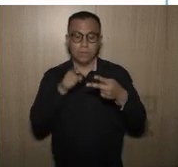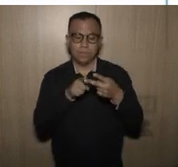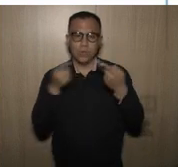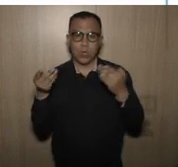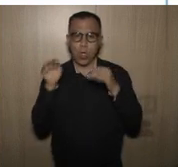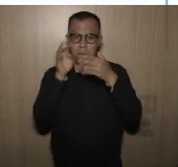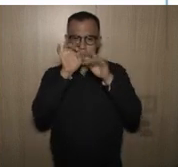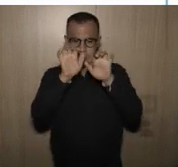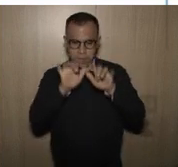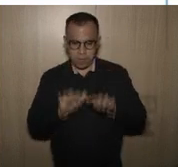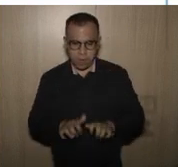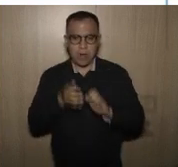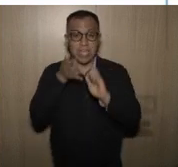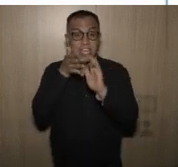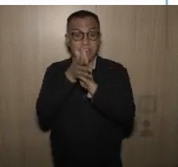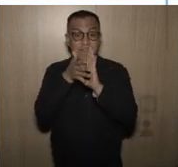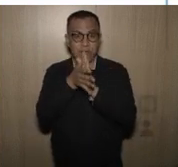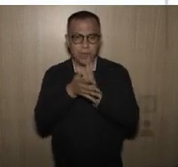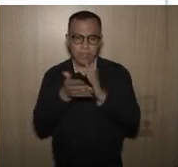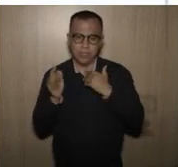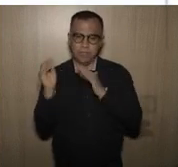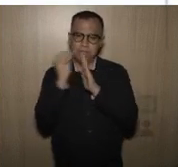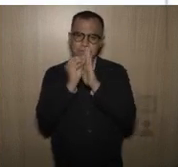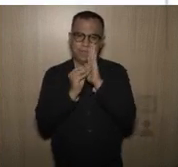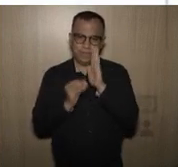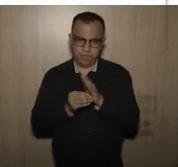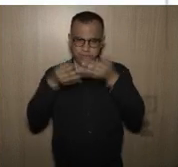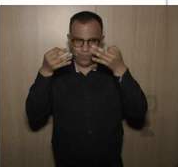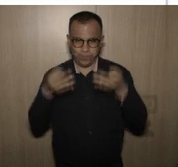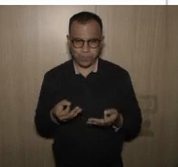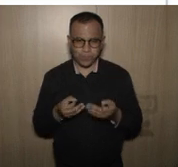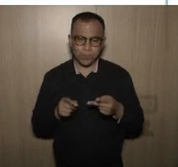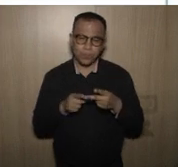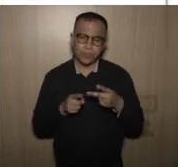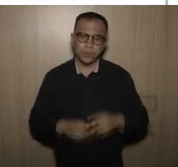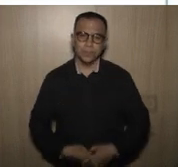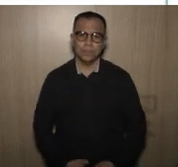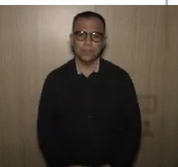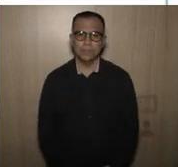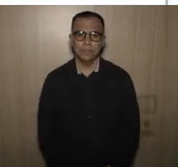Diligenciamiento de información que suplirá el documento maestro.